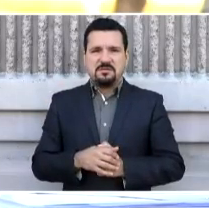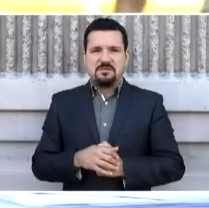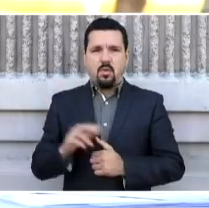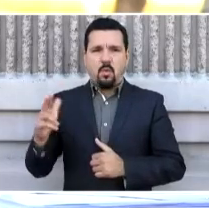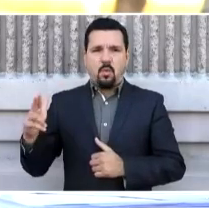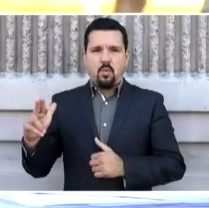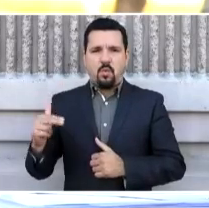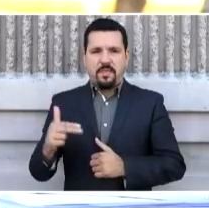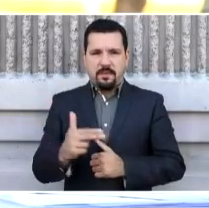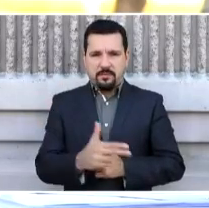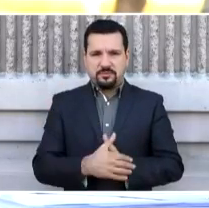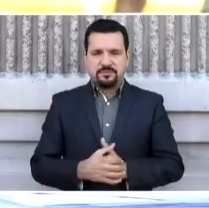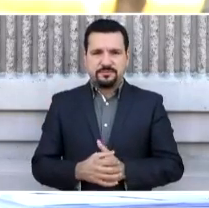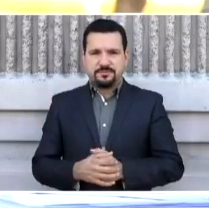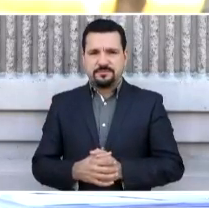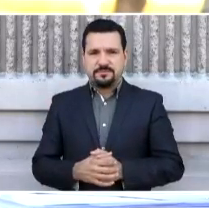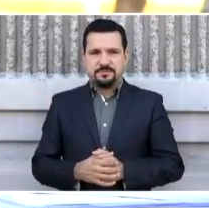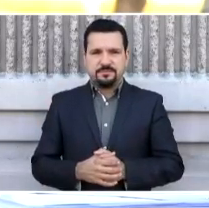Guatabampo.